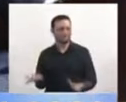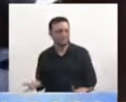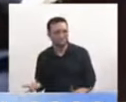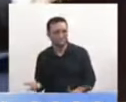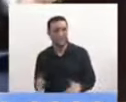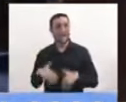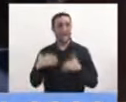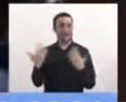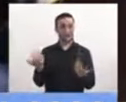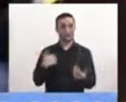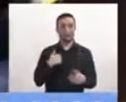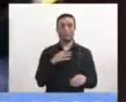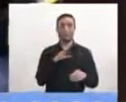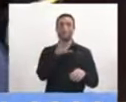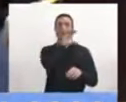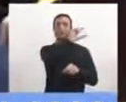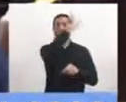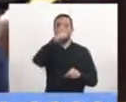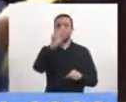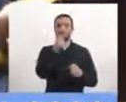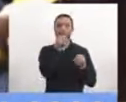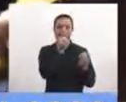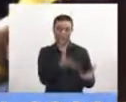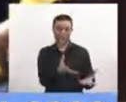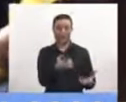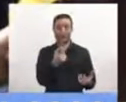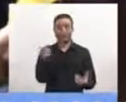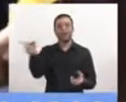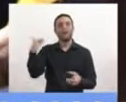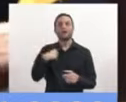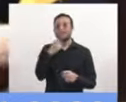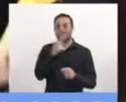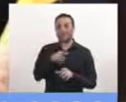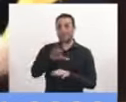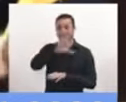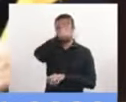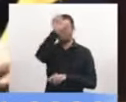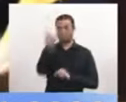más acertada, avasallando derechos. Entonces, yo lo que veo,